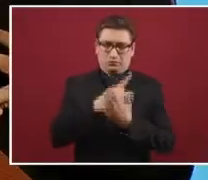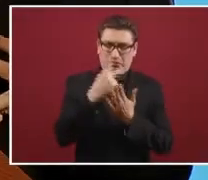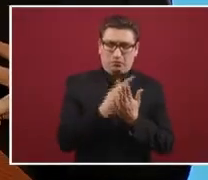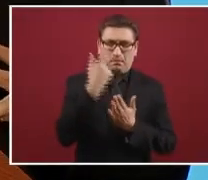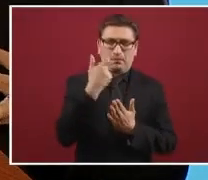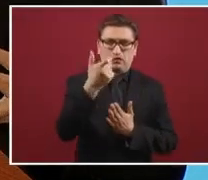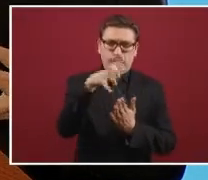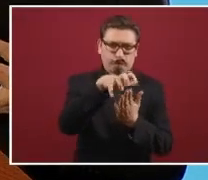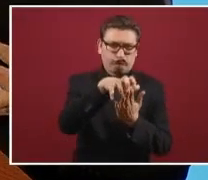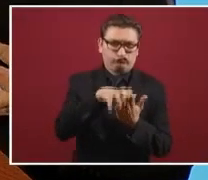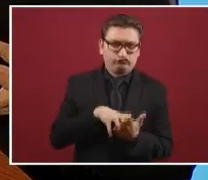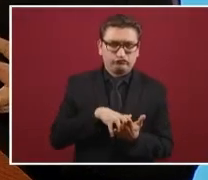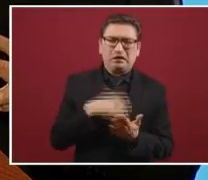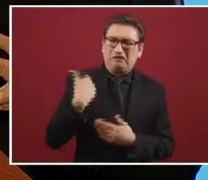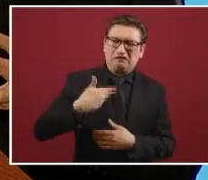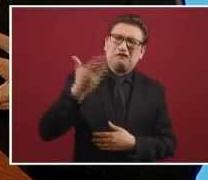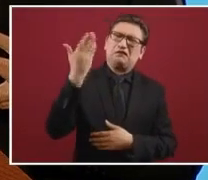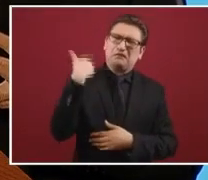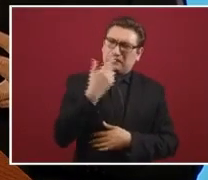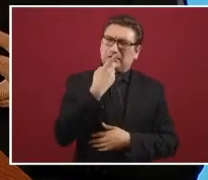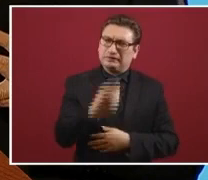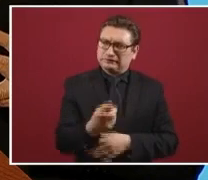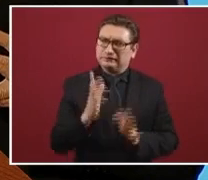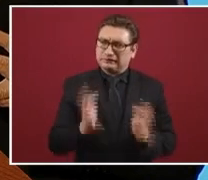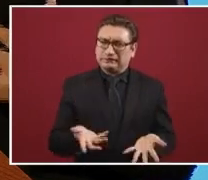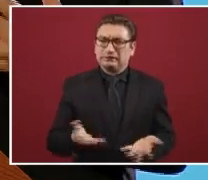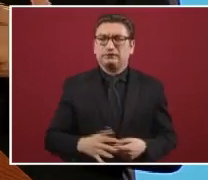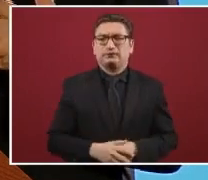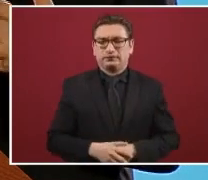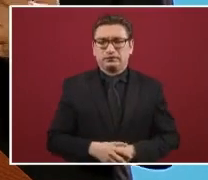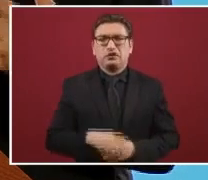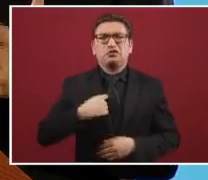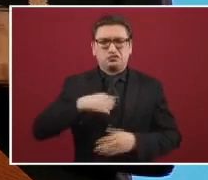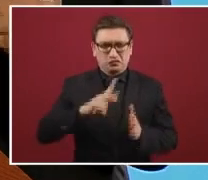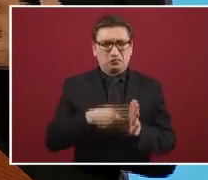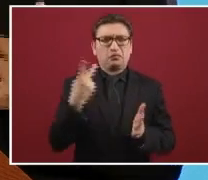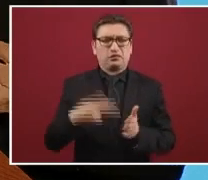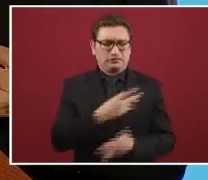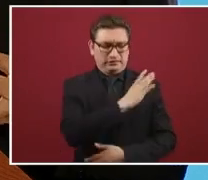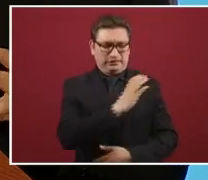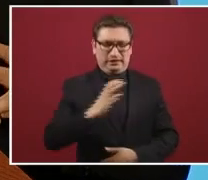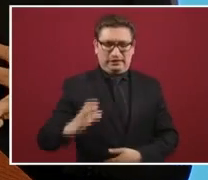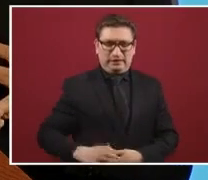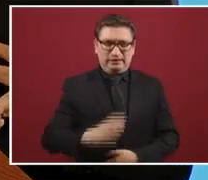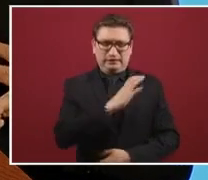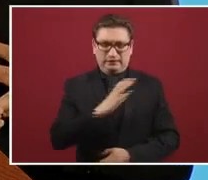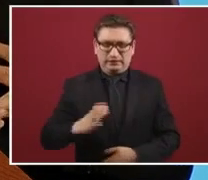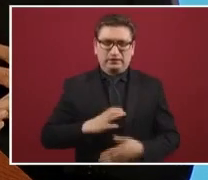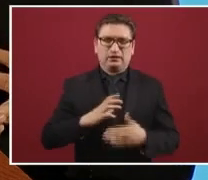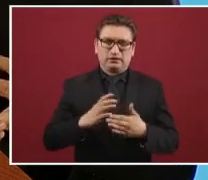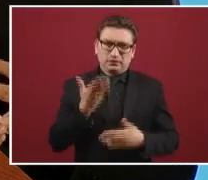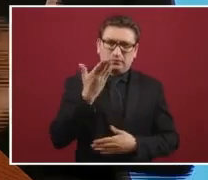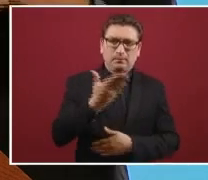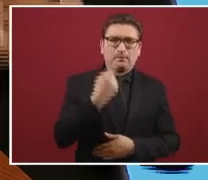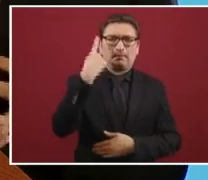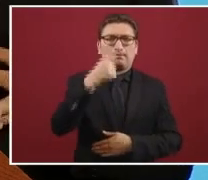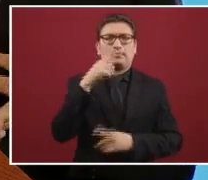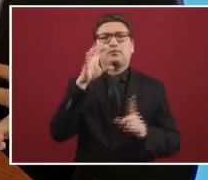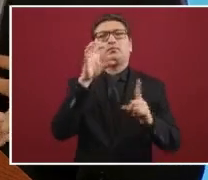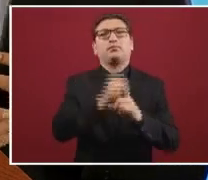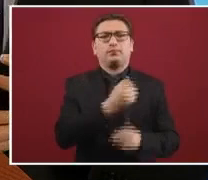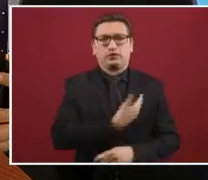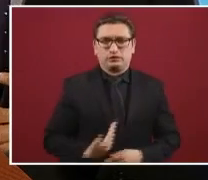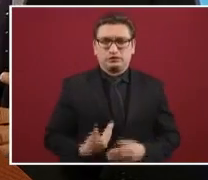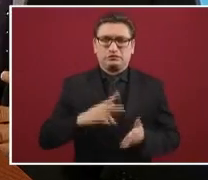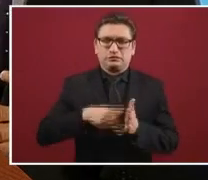¿Desde cuándo lo estamos diciendo? Fui 3 veces candidato a la presidencia y las